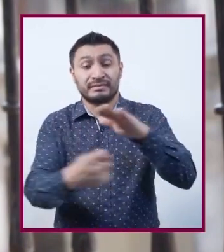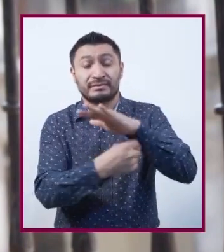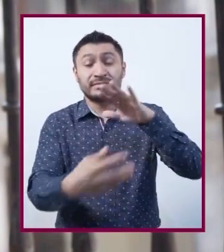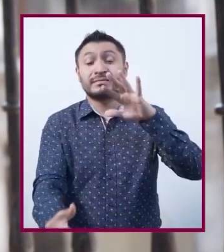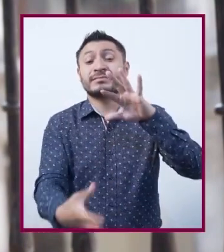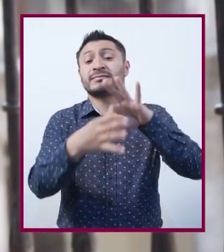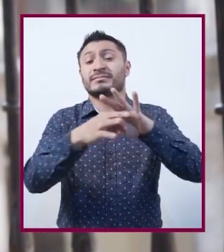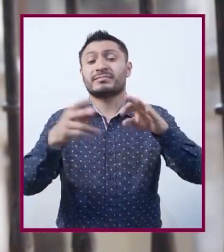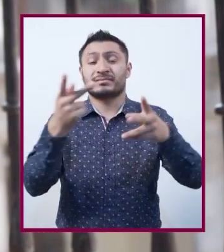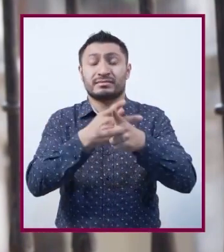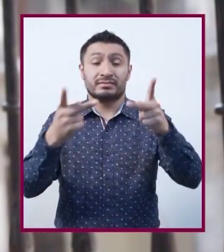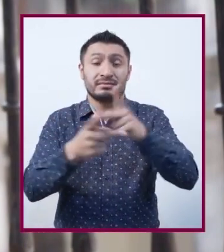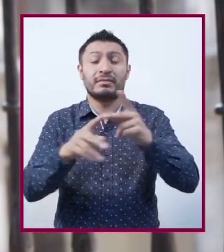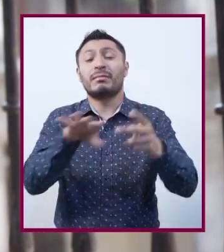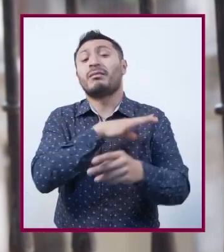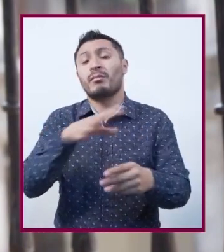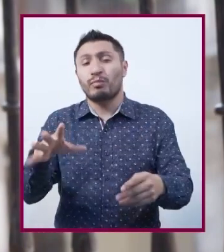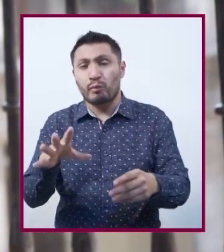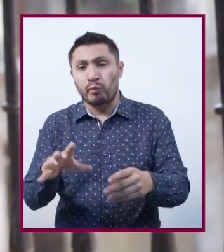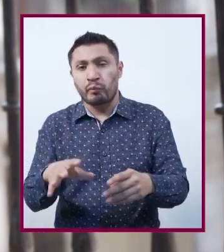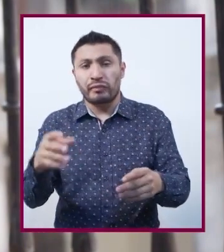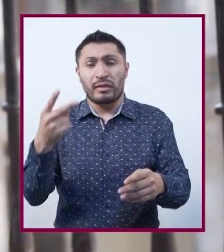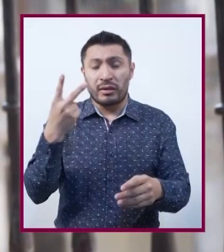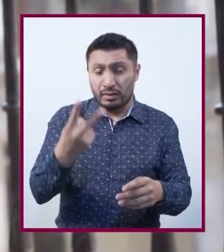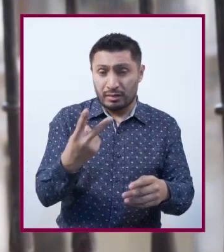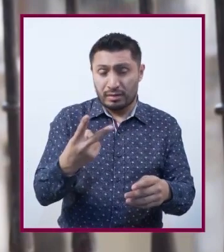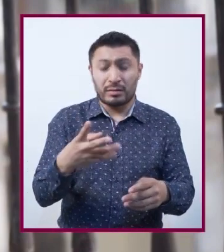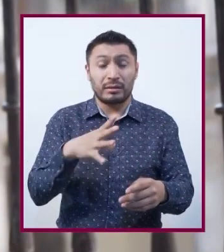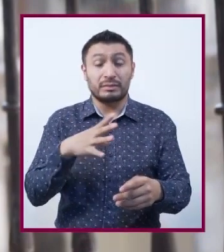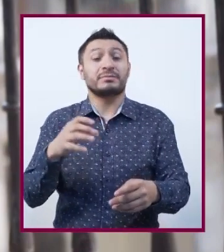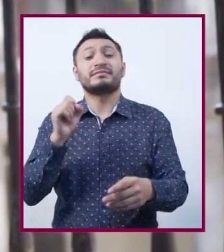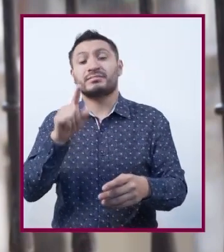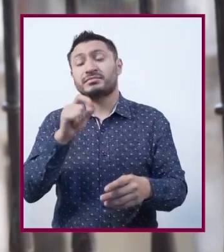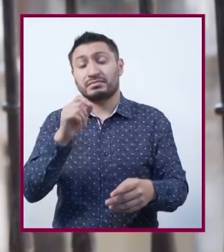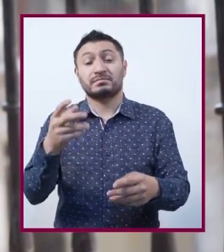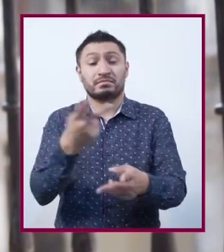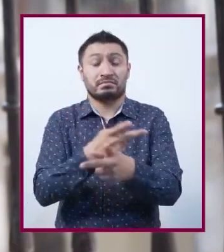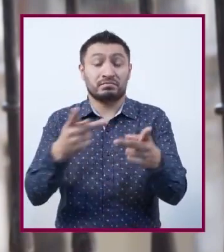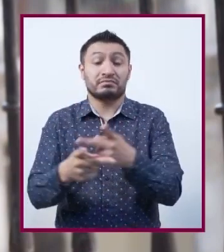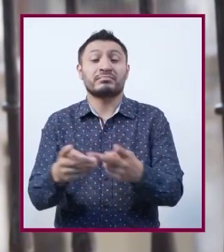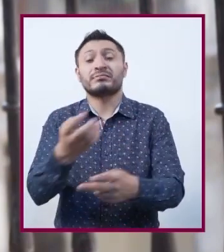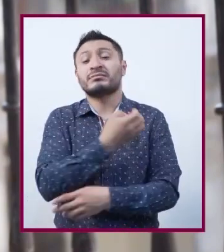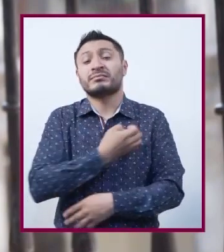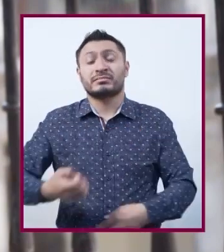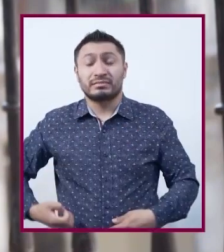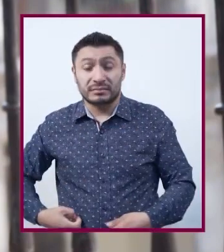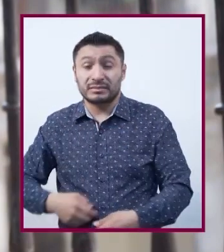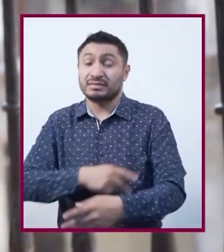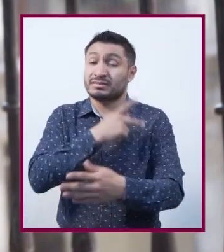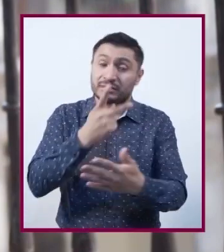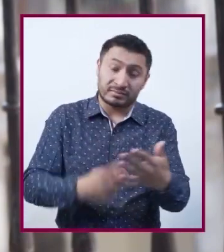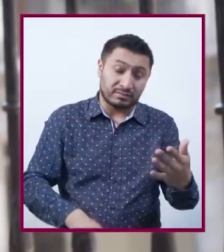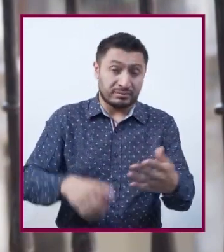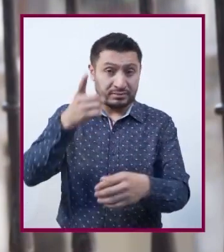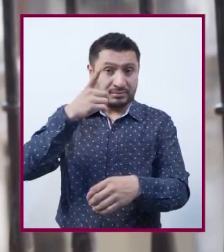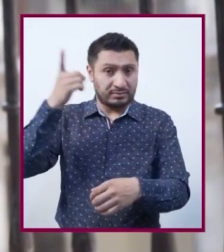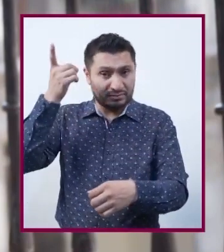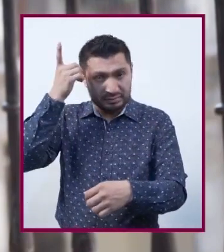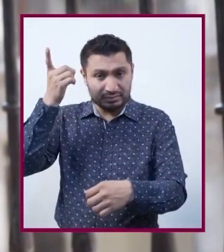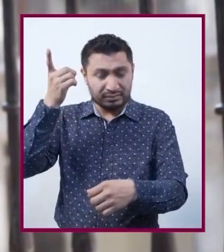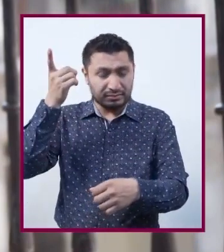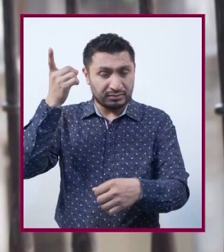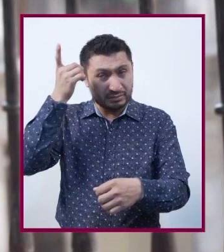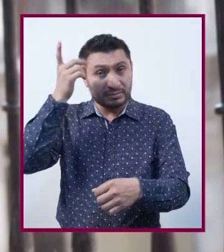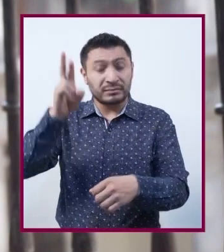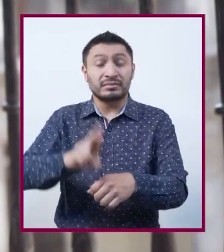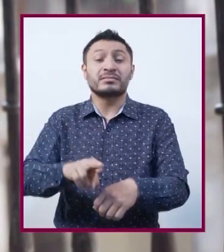el bachillerato tecnológico paralelamente al bachillerato general. Surgen bachilleratos estatales, el programa de